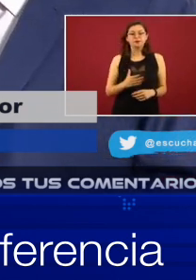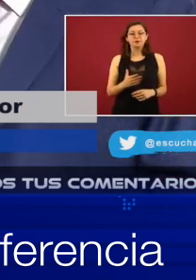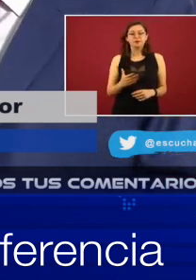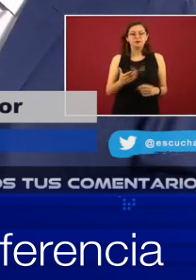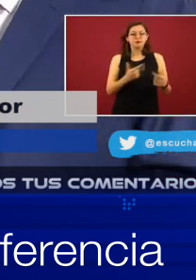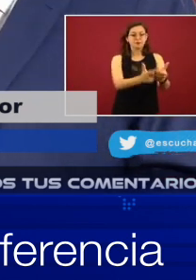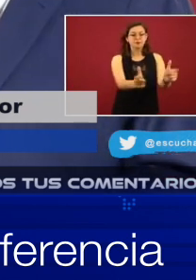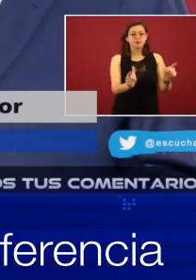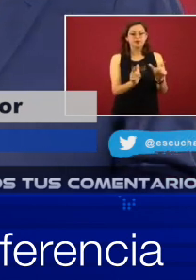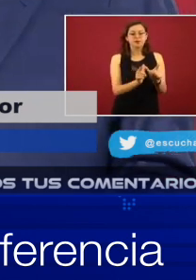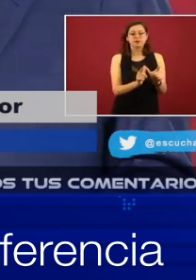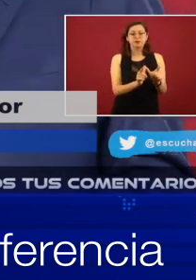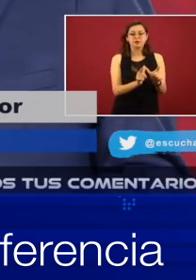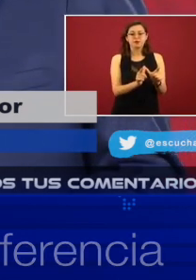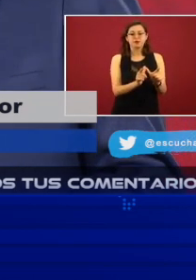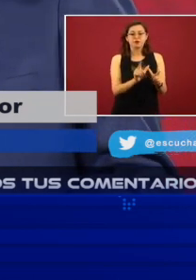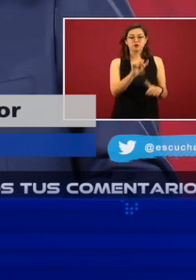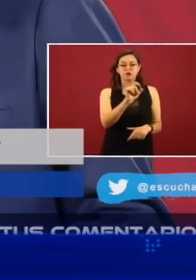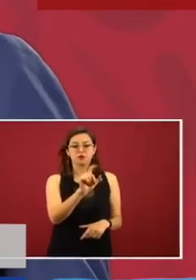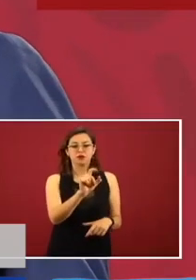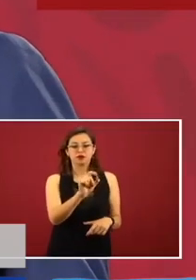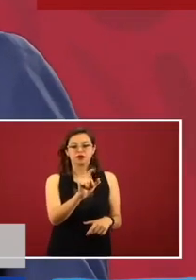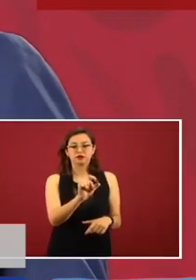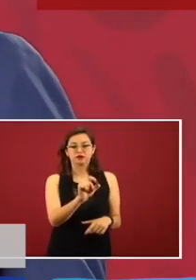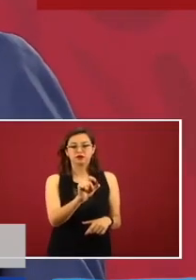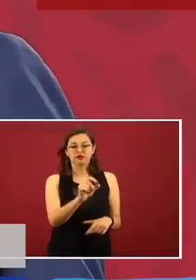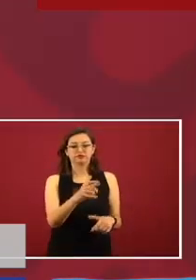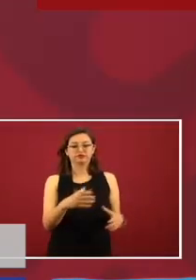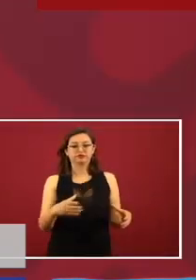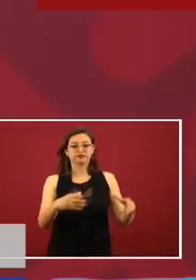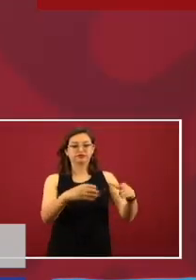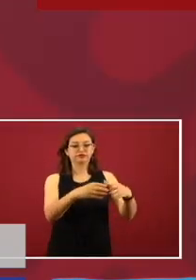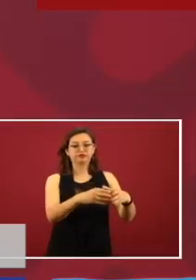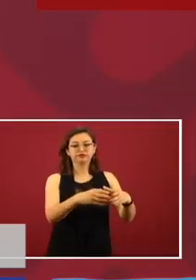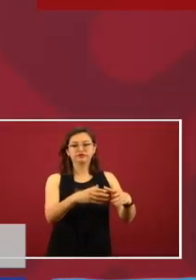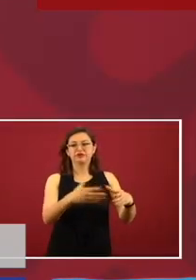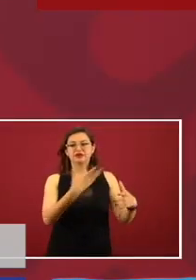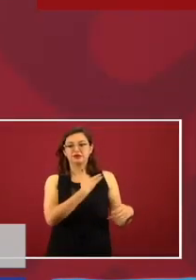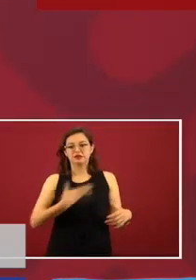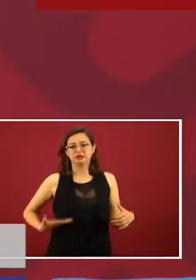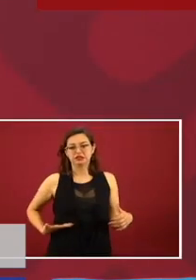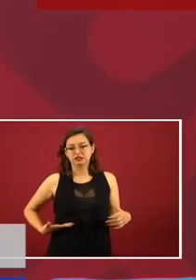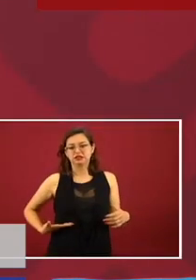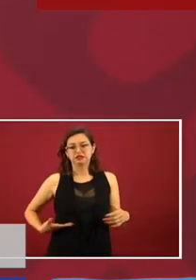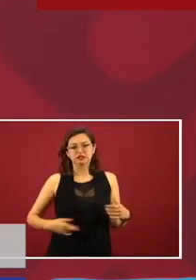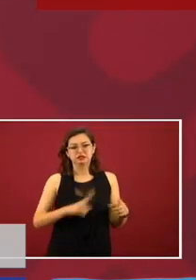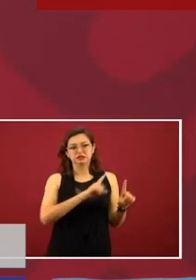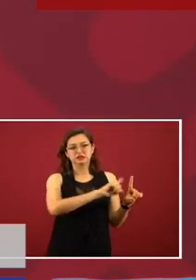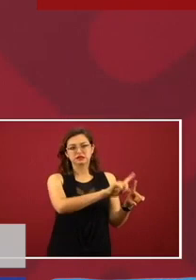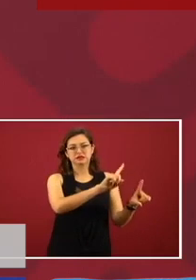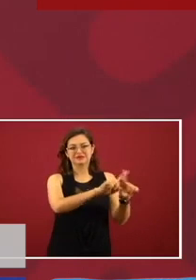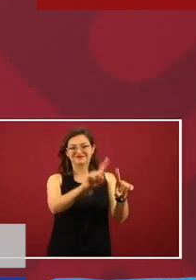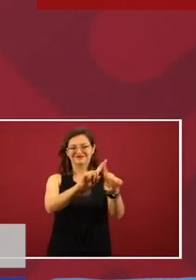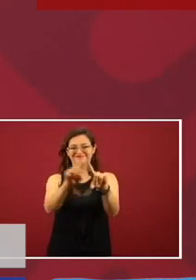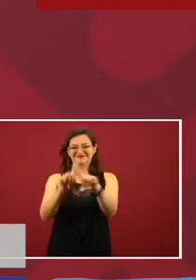del grupo de los 20. El día de hoy el presidente informa sobre su participación en la cumbre virtual para